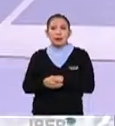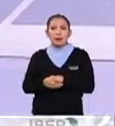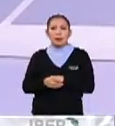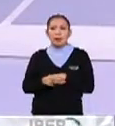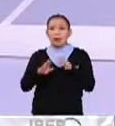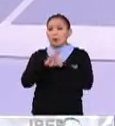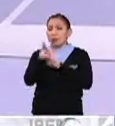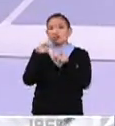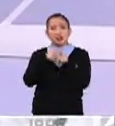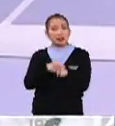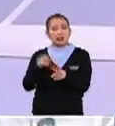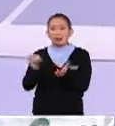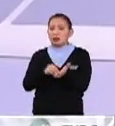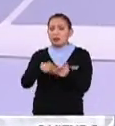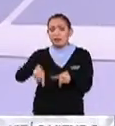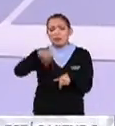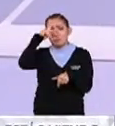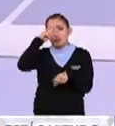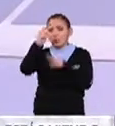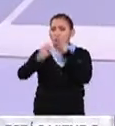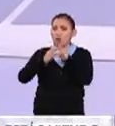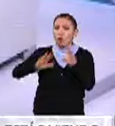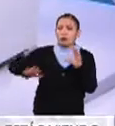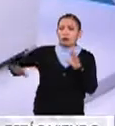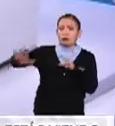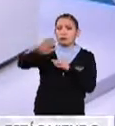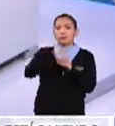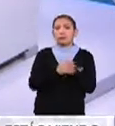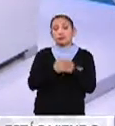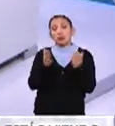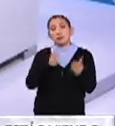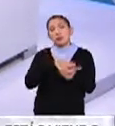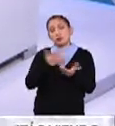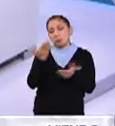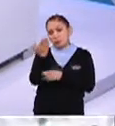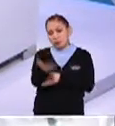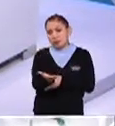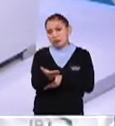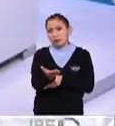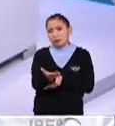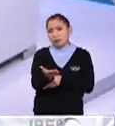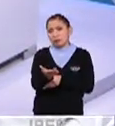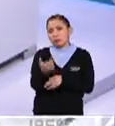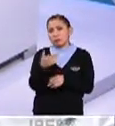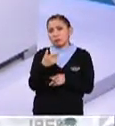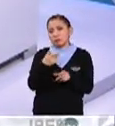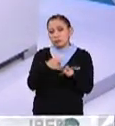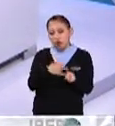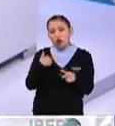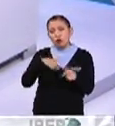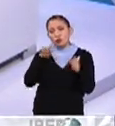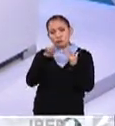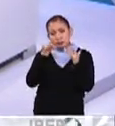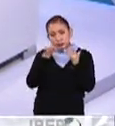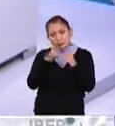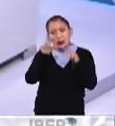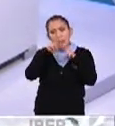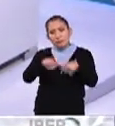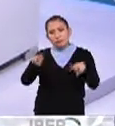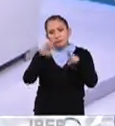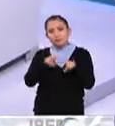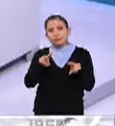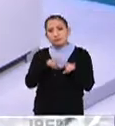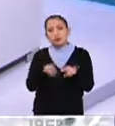la migración va a seguir estando en México, en el mundo, y bueno, pues te pedimos que sigas con nosotros